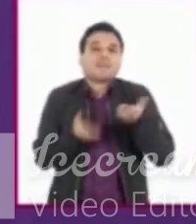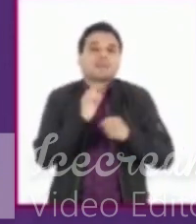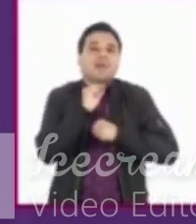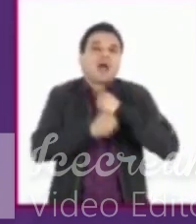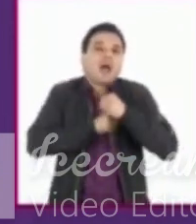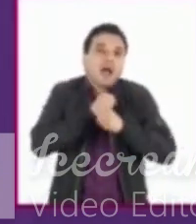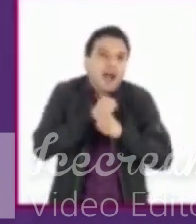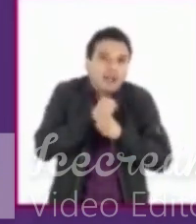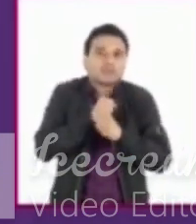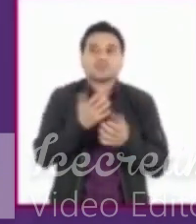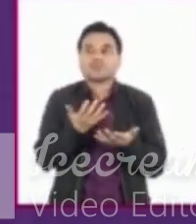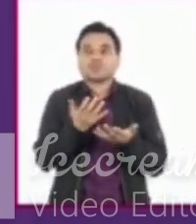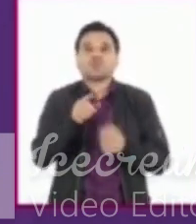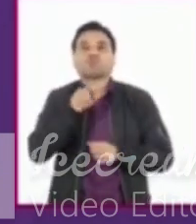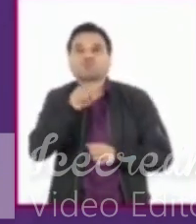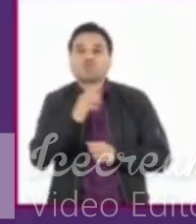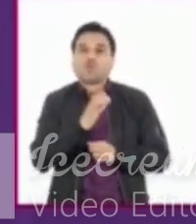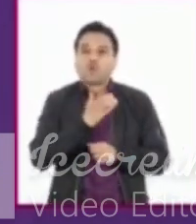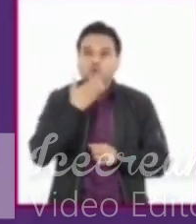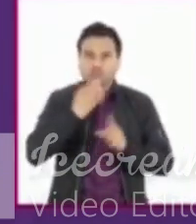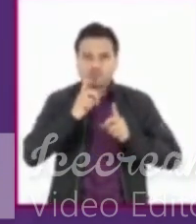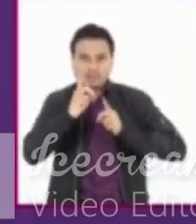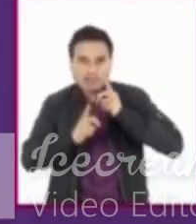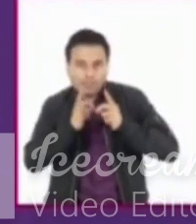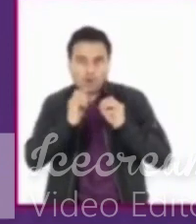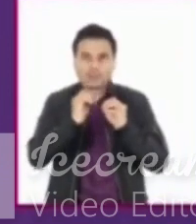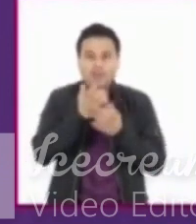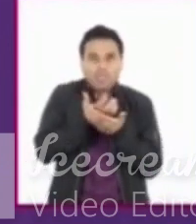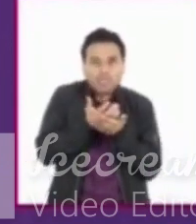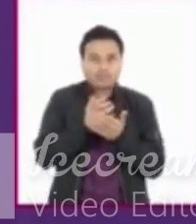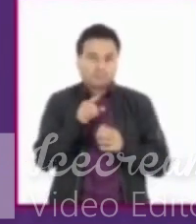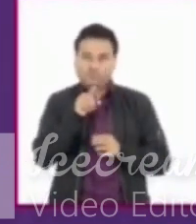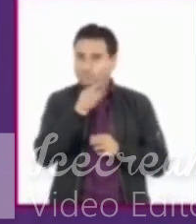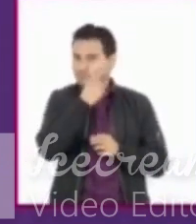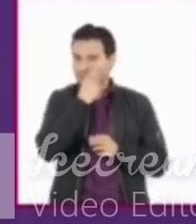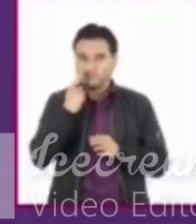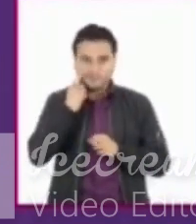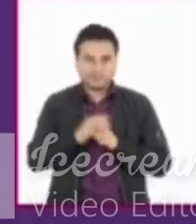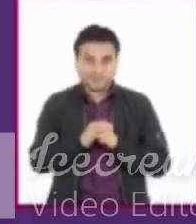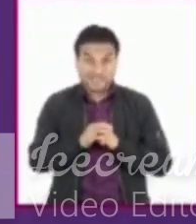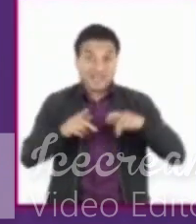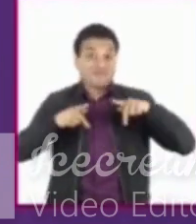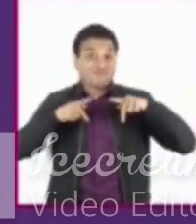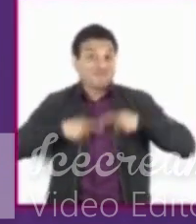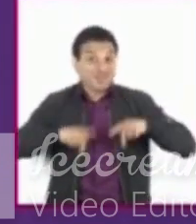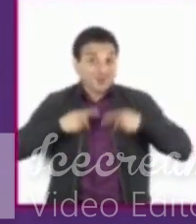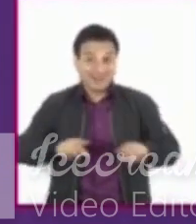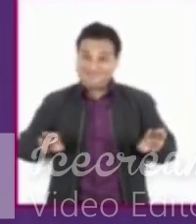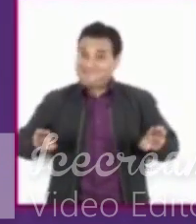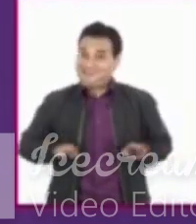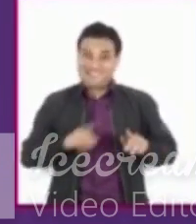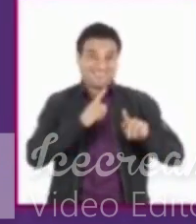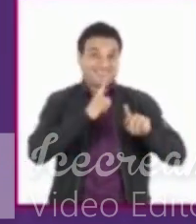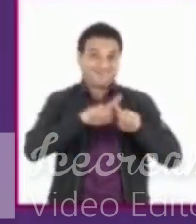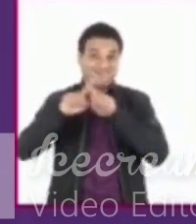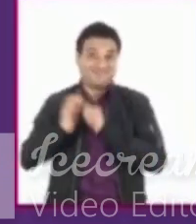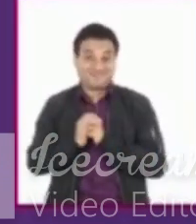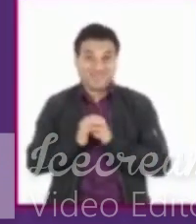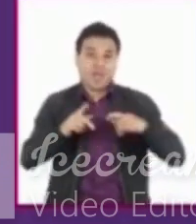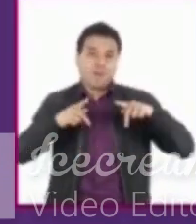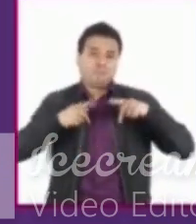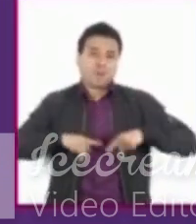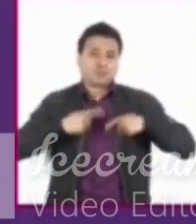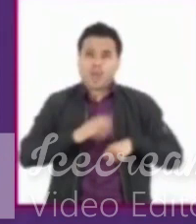actividad física que desempeña cada persona, ya que no es el mismo requerimiento de energía de una persona que